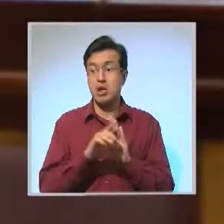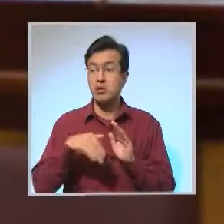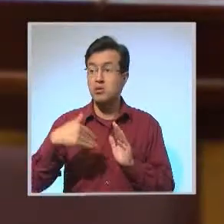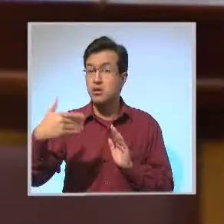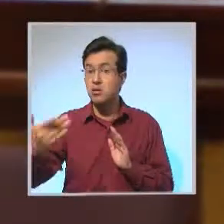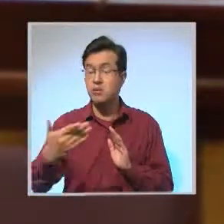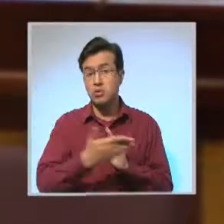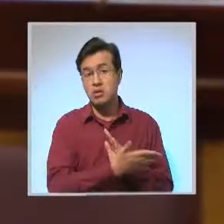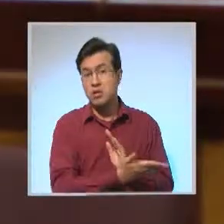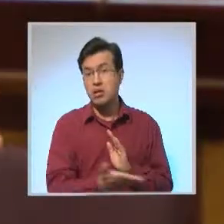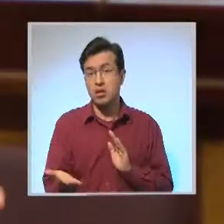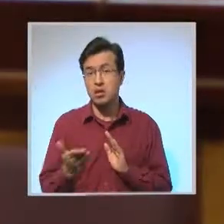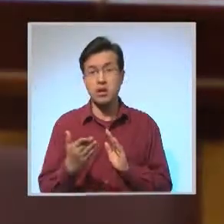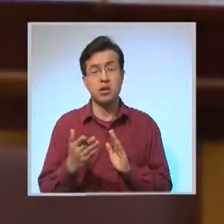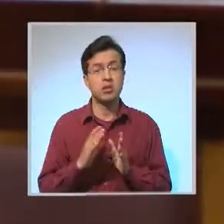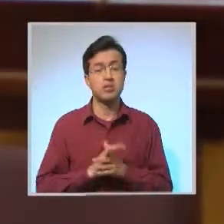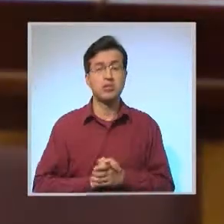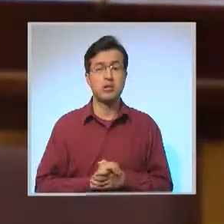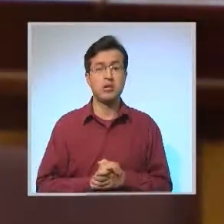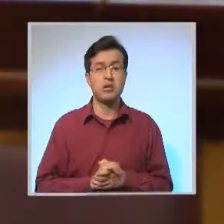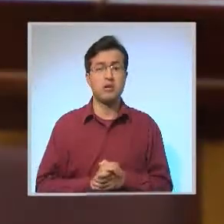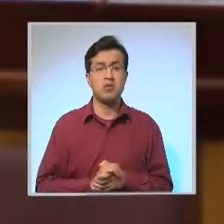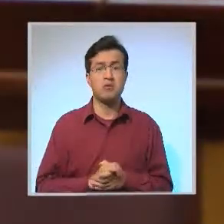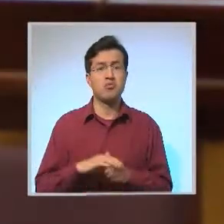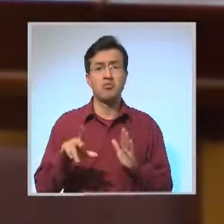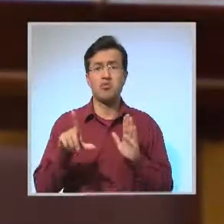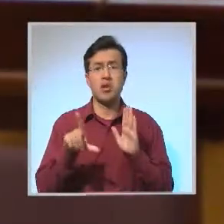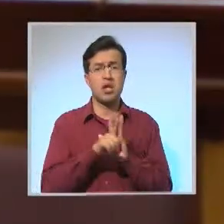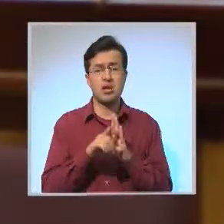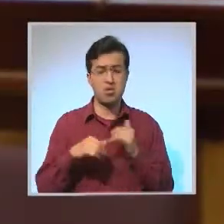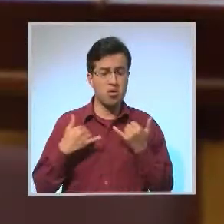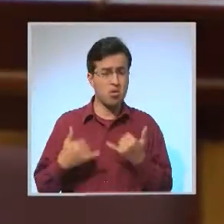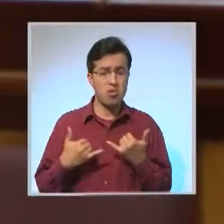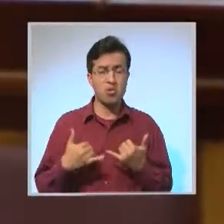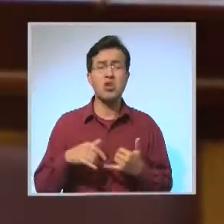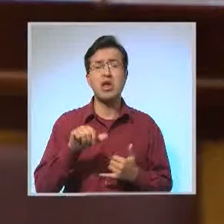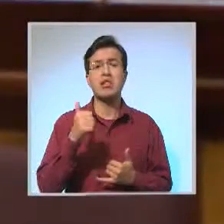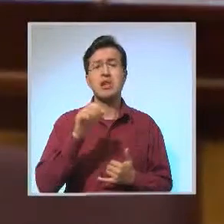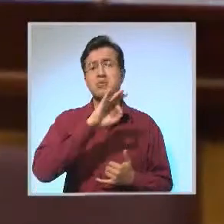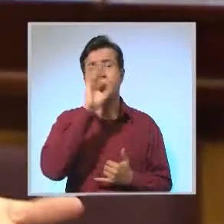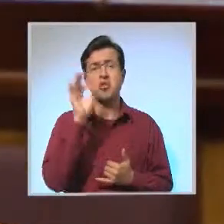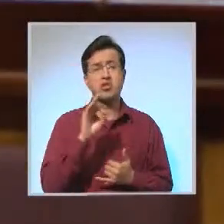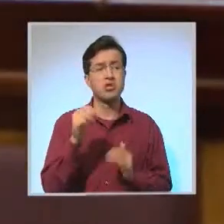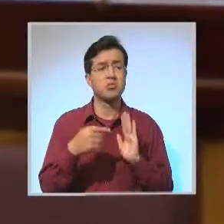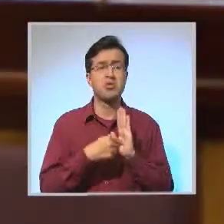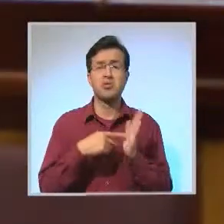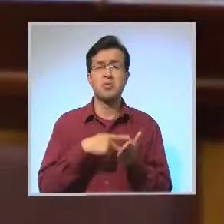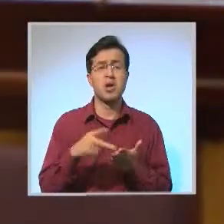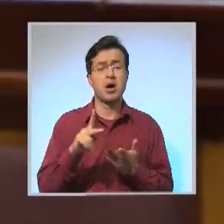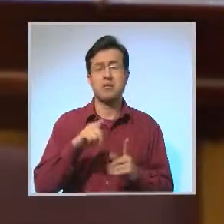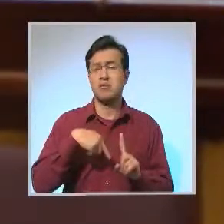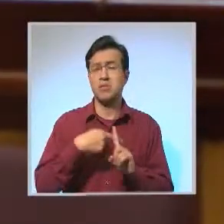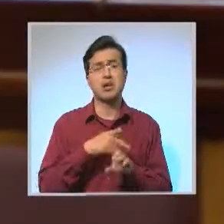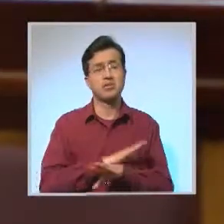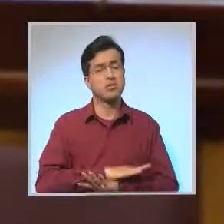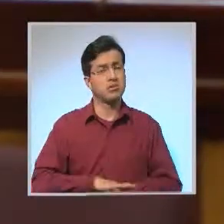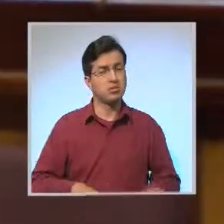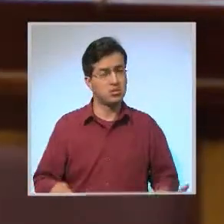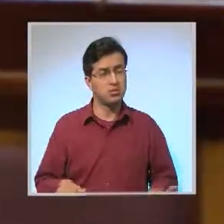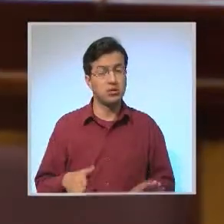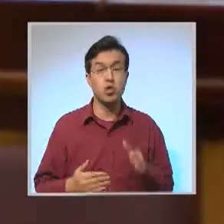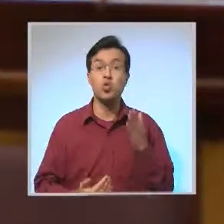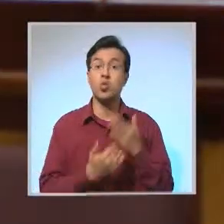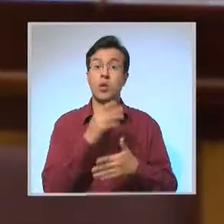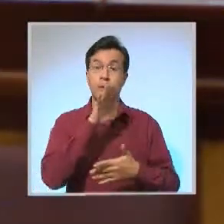seguirán con él la normativa vigente es decir con el 10% que actualmente se aplica esta